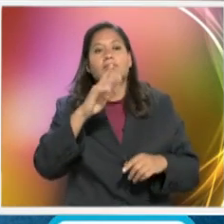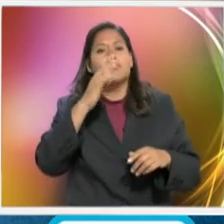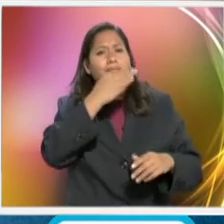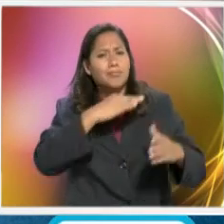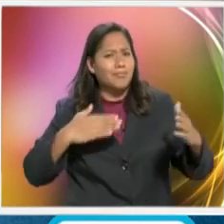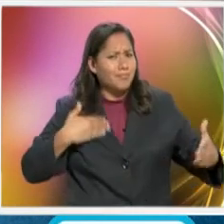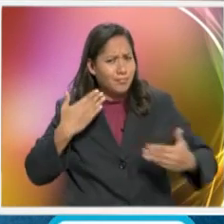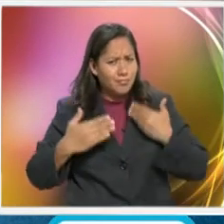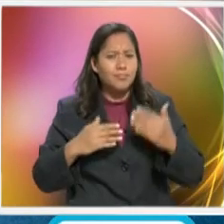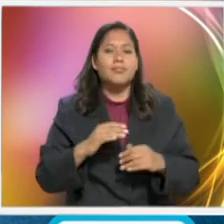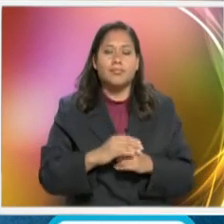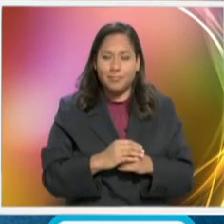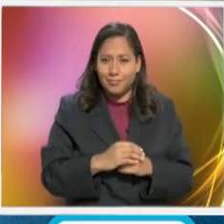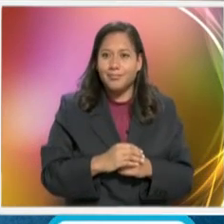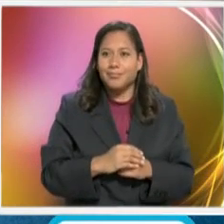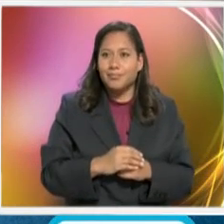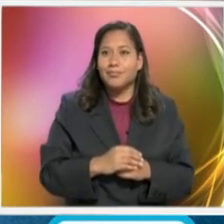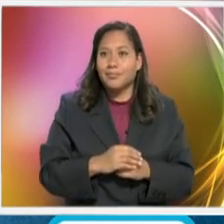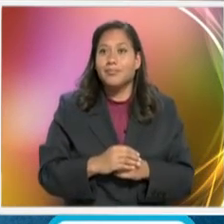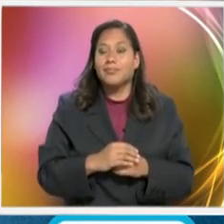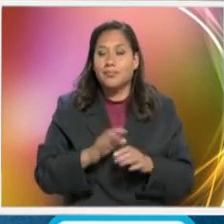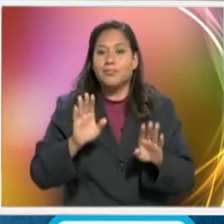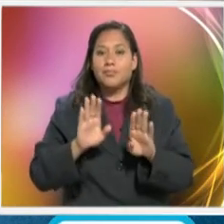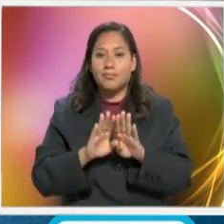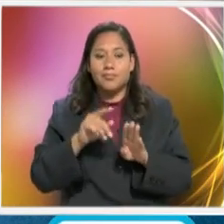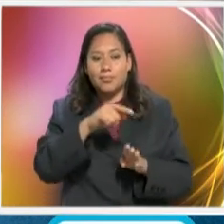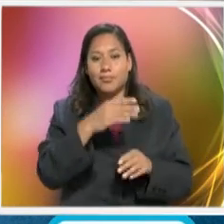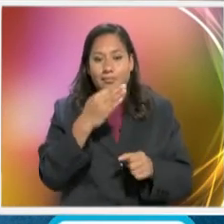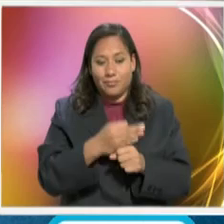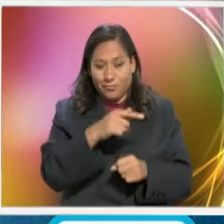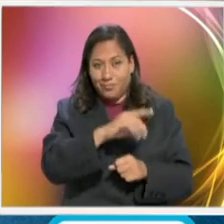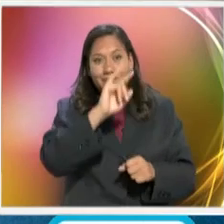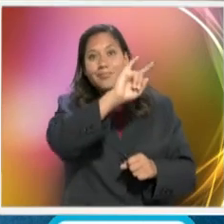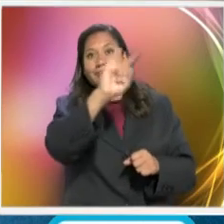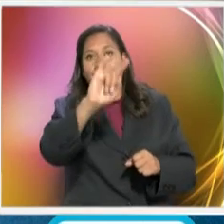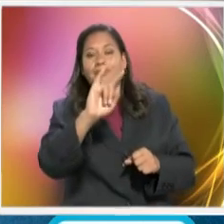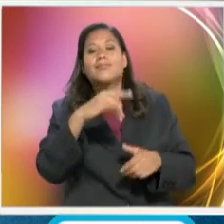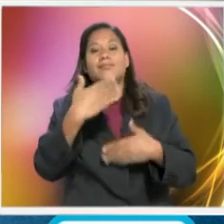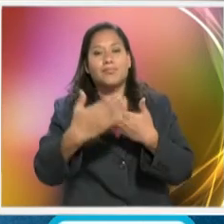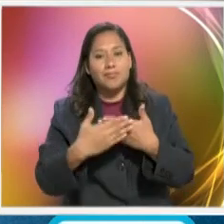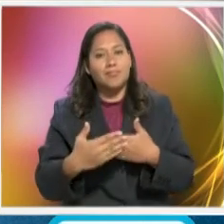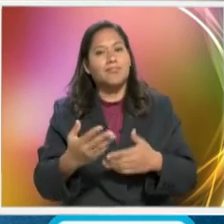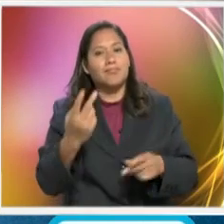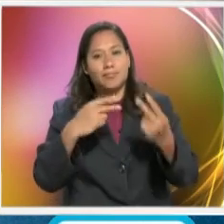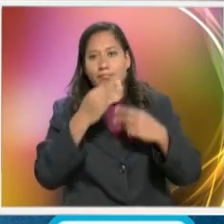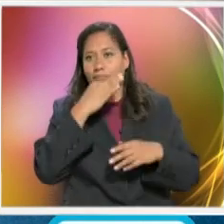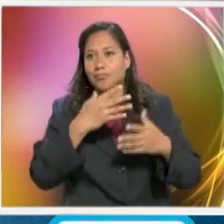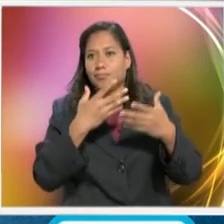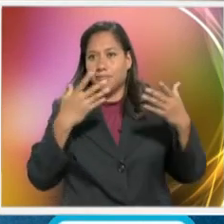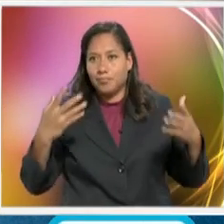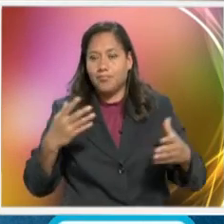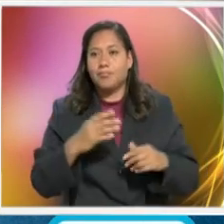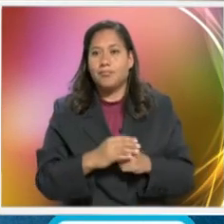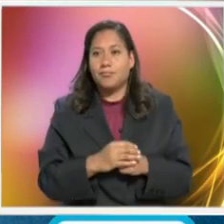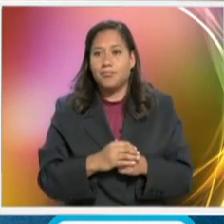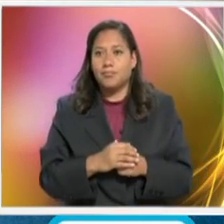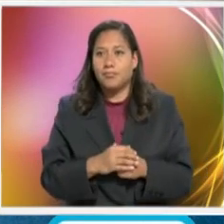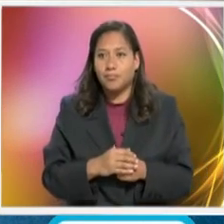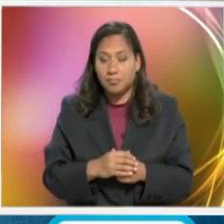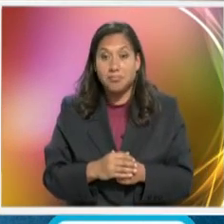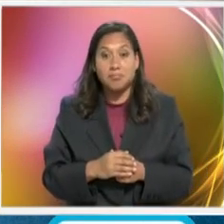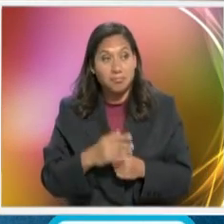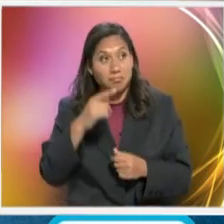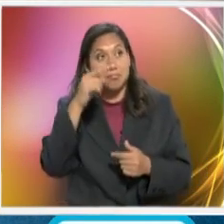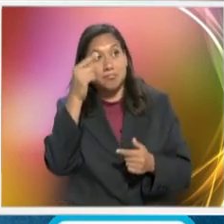ventana también, ¿no? Es como la antecesora a lo que viene. Entonces, pues ahí está. Entonces creo que va a estar, vamos a tener